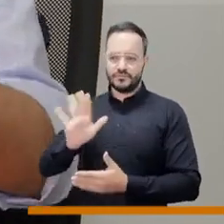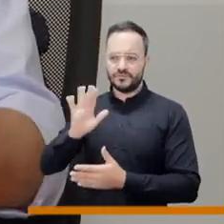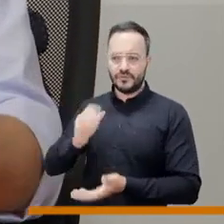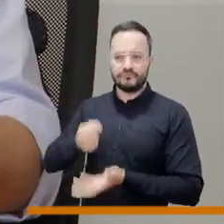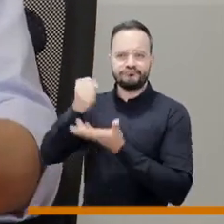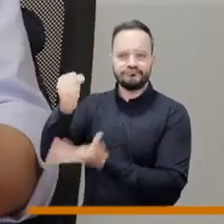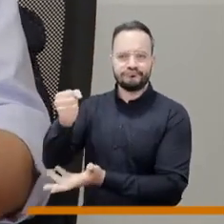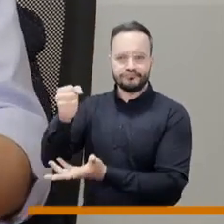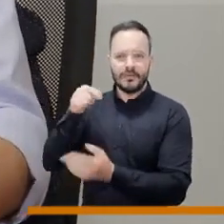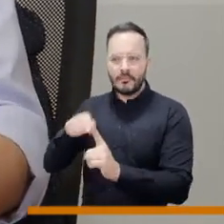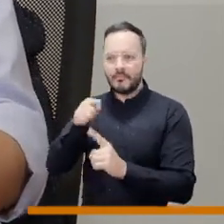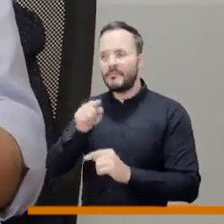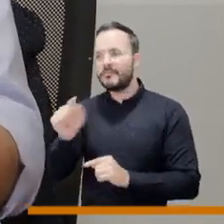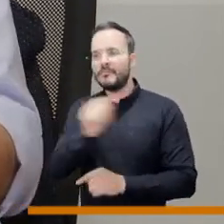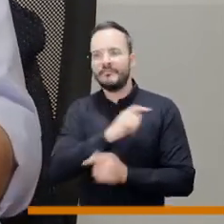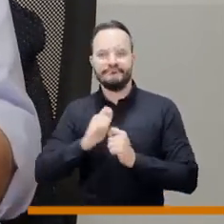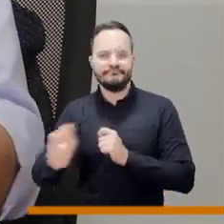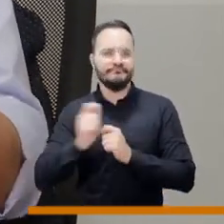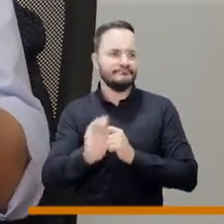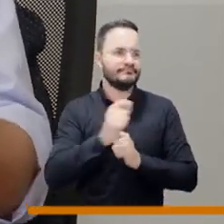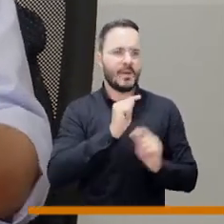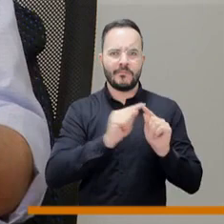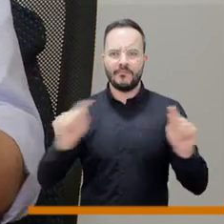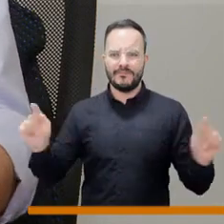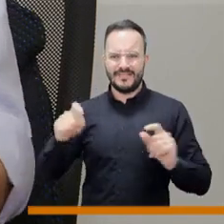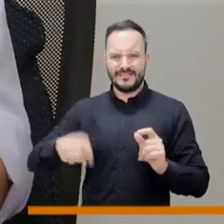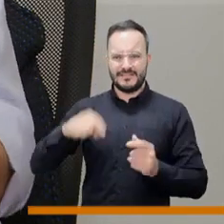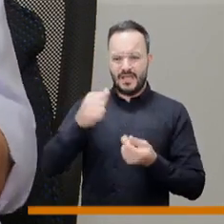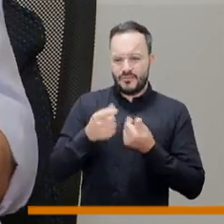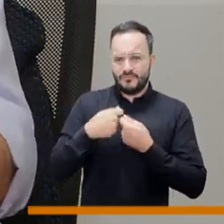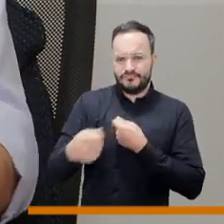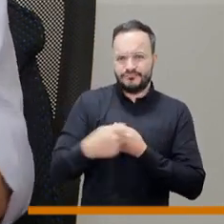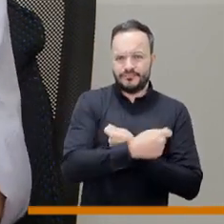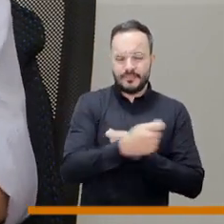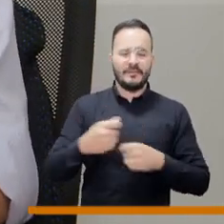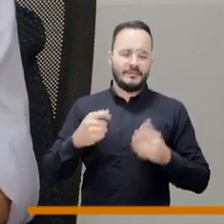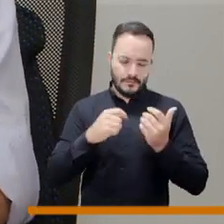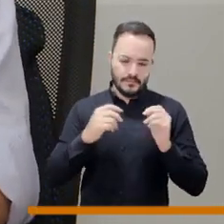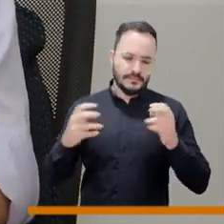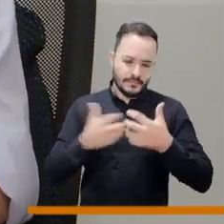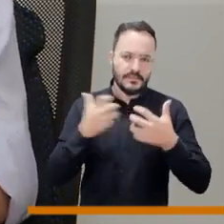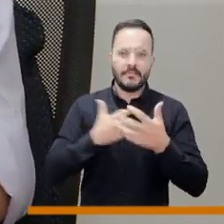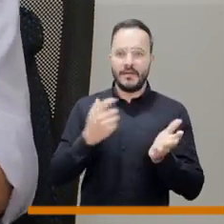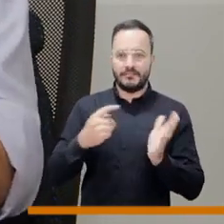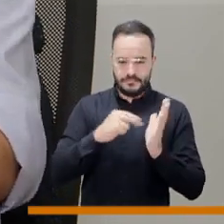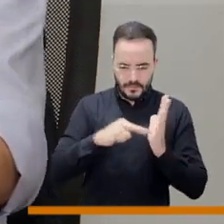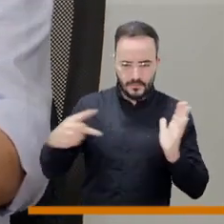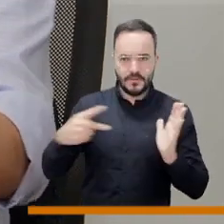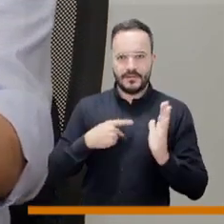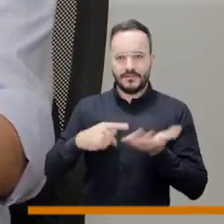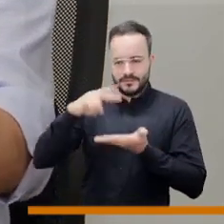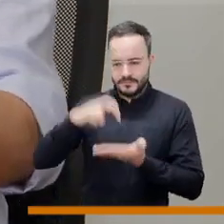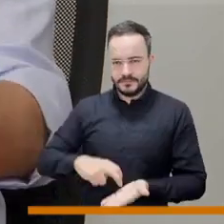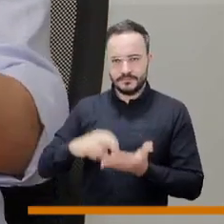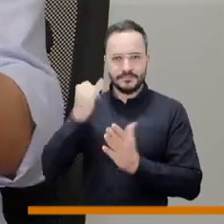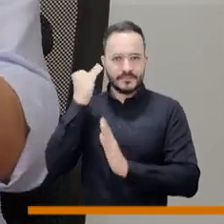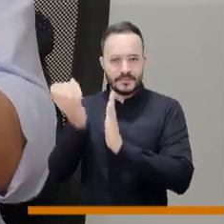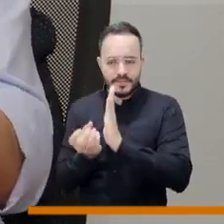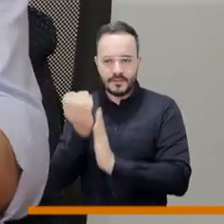el fondo para la financiación de la política y del sistema de ciencia, tecnología e innovación, que busca